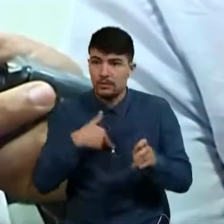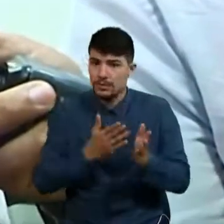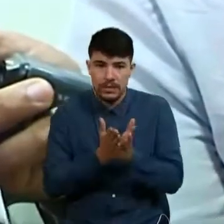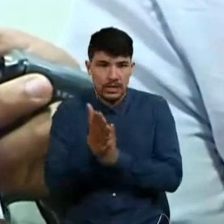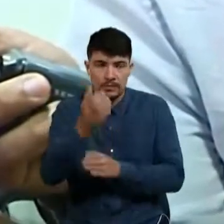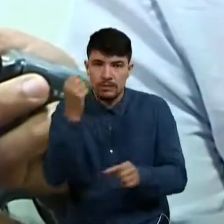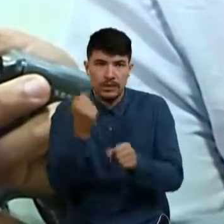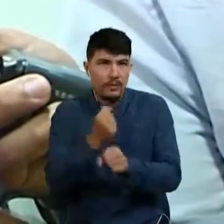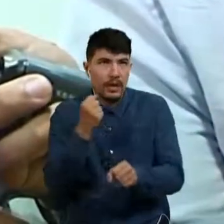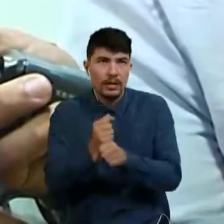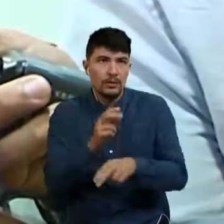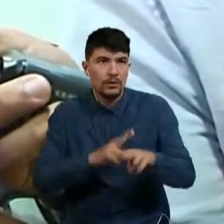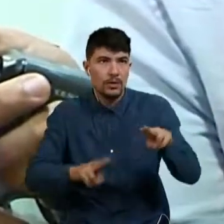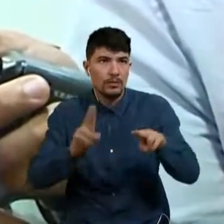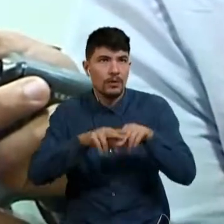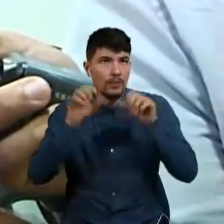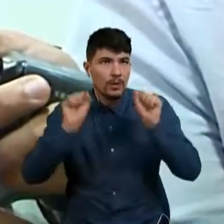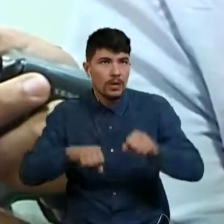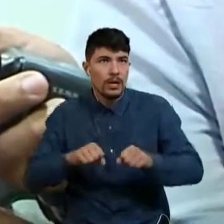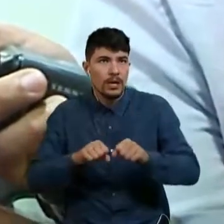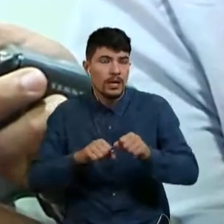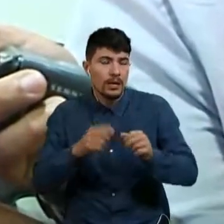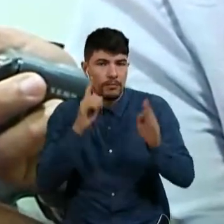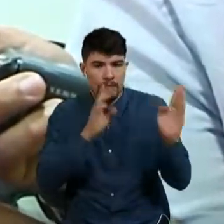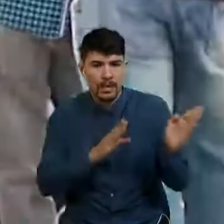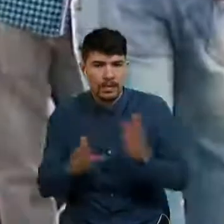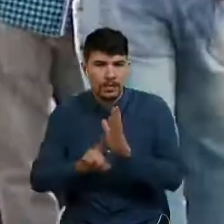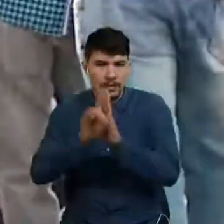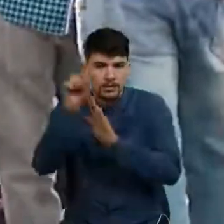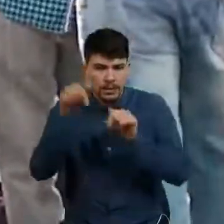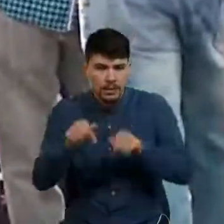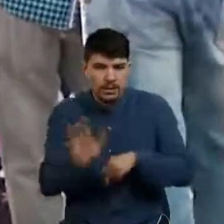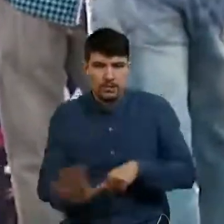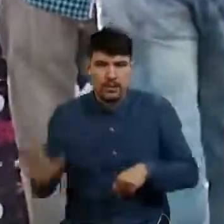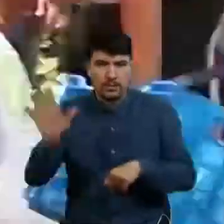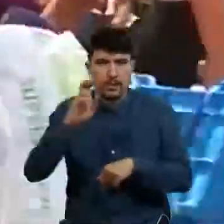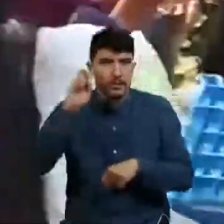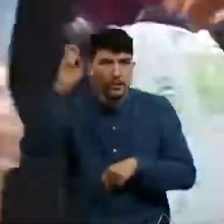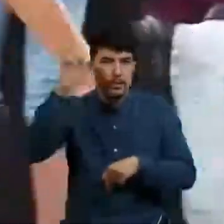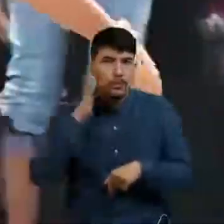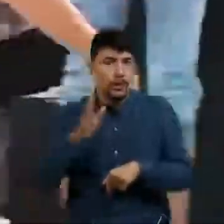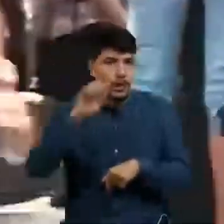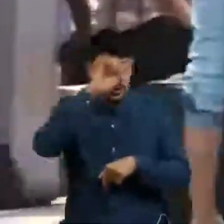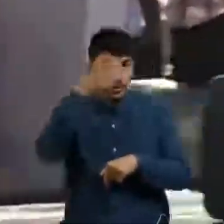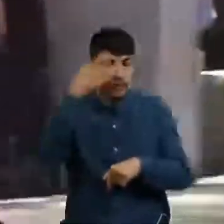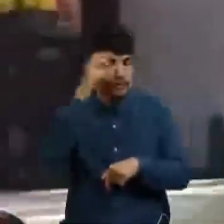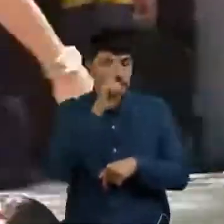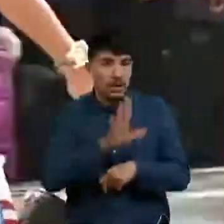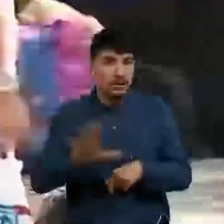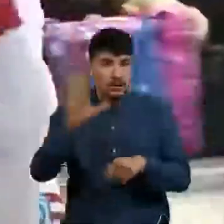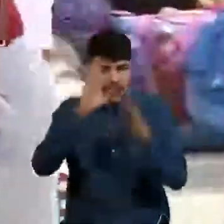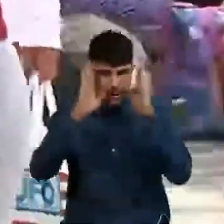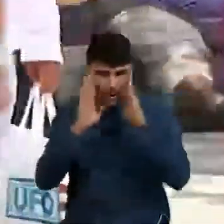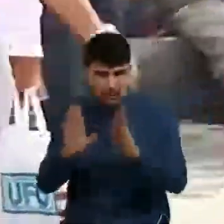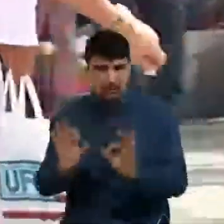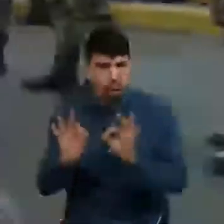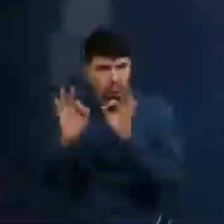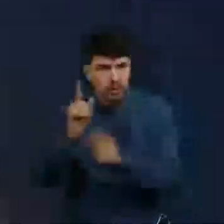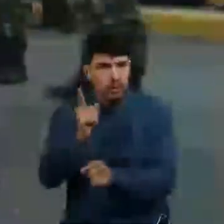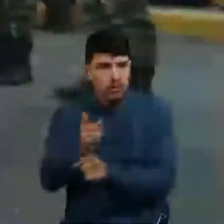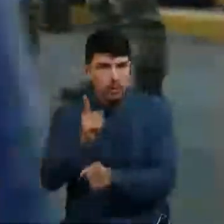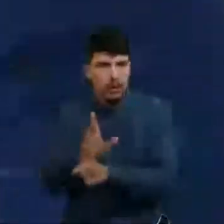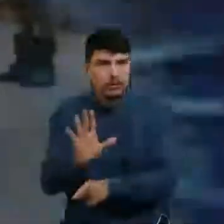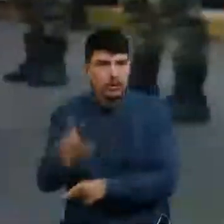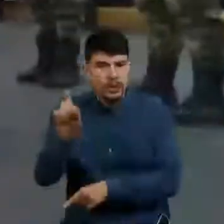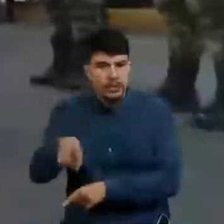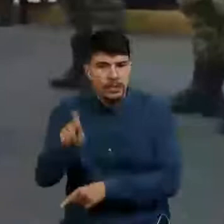normalmente para ejecutar nuestros planes de desarrollo según el gobierno nacional se está atendiendo de manera idónea a las necesidades